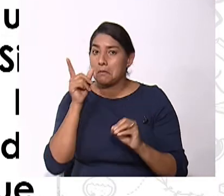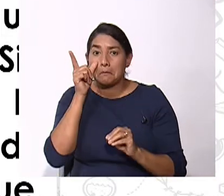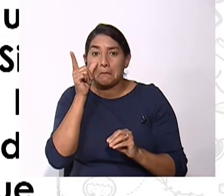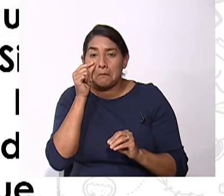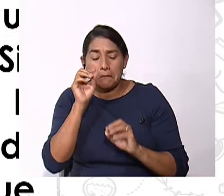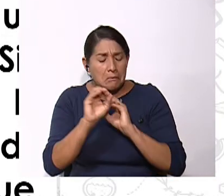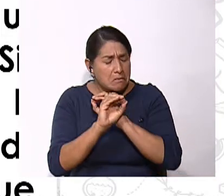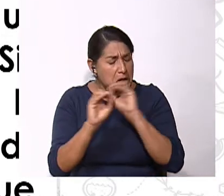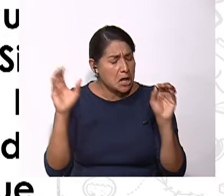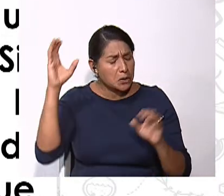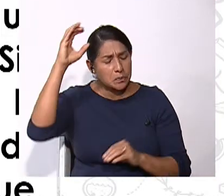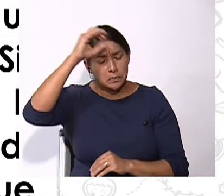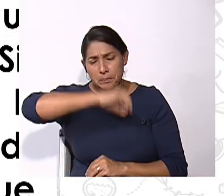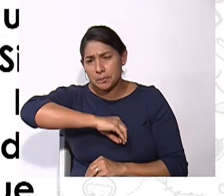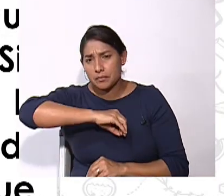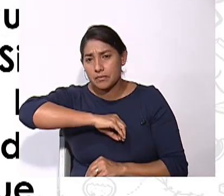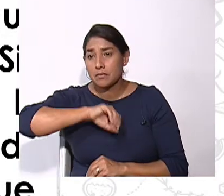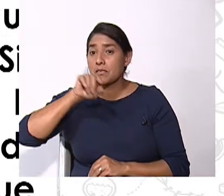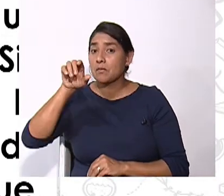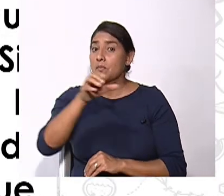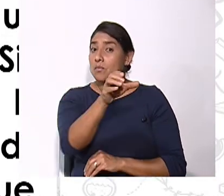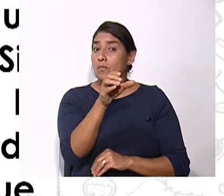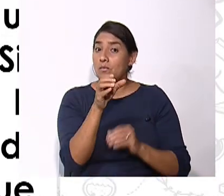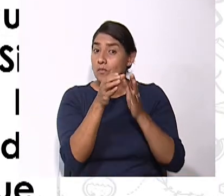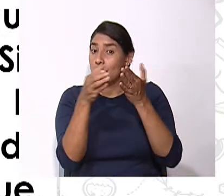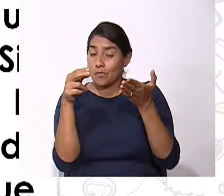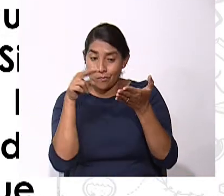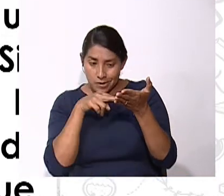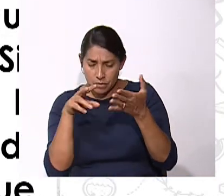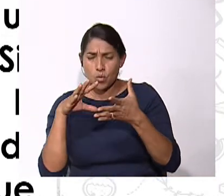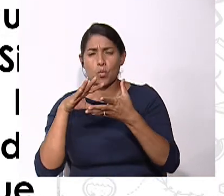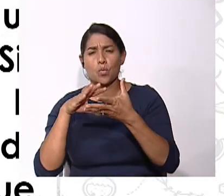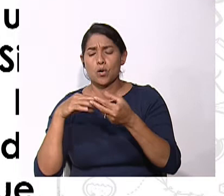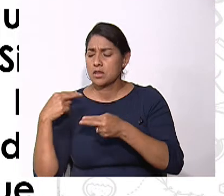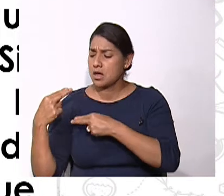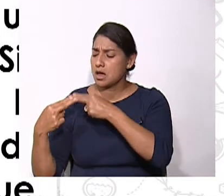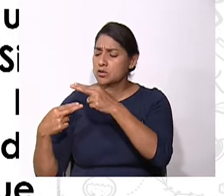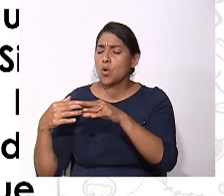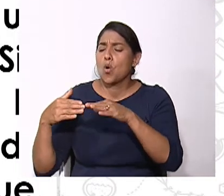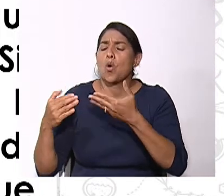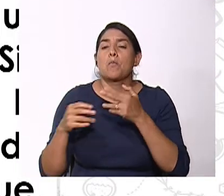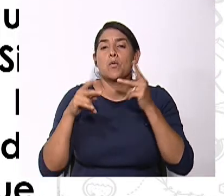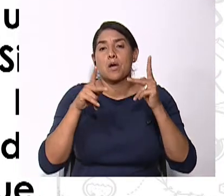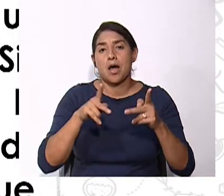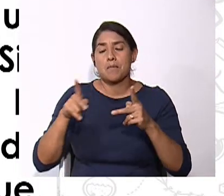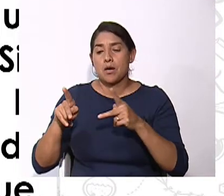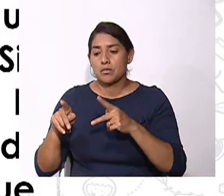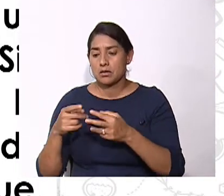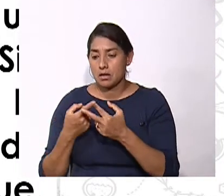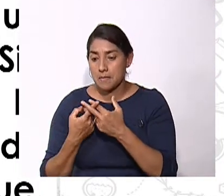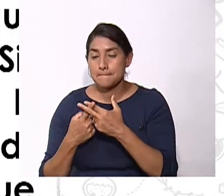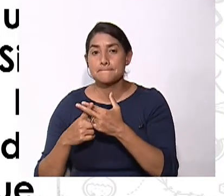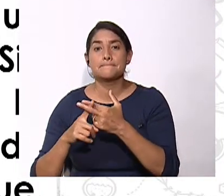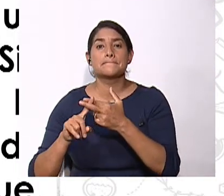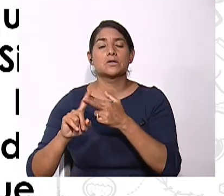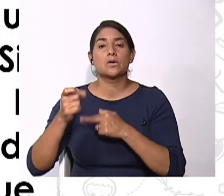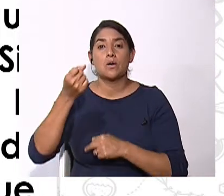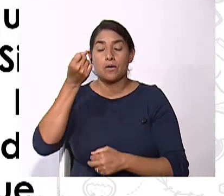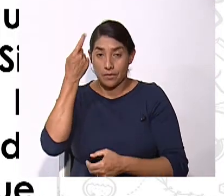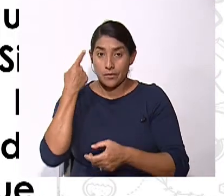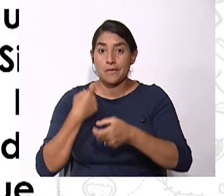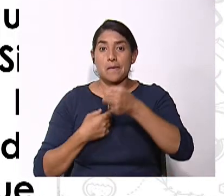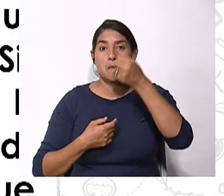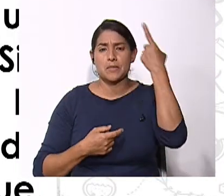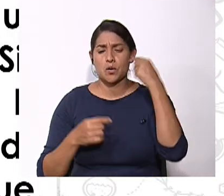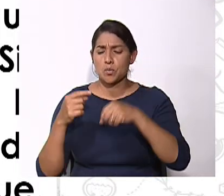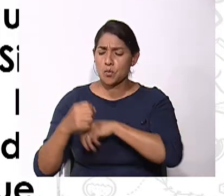sospechaba. Este libro cuenta la historia de cómo la gente empezó a entender